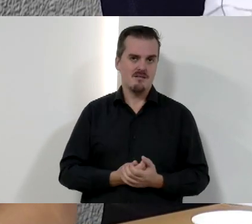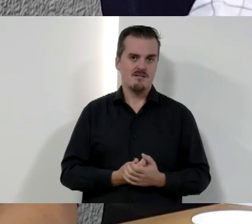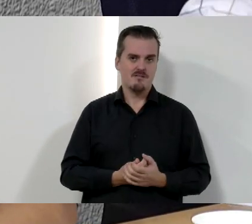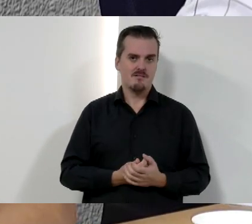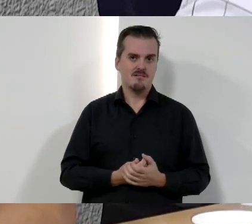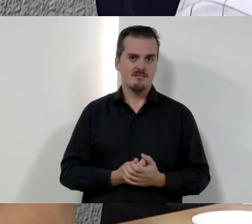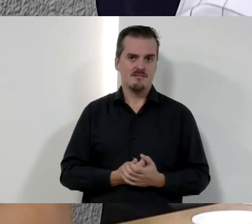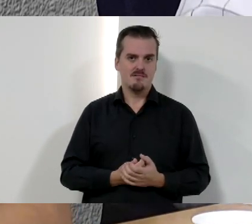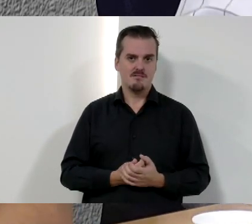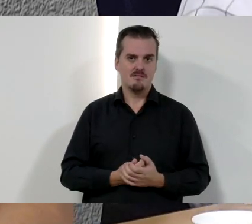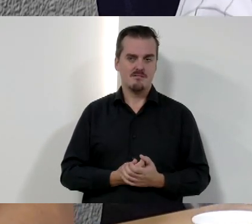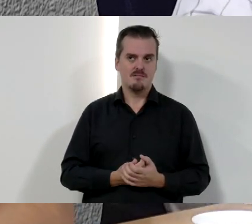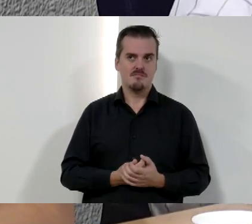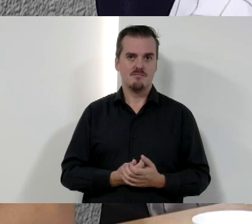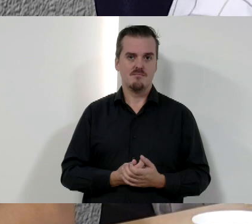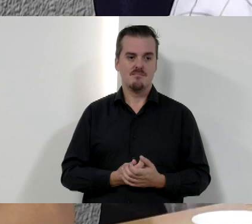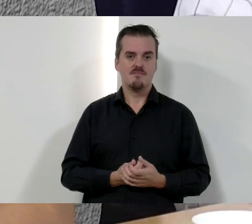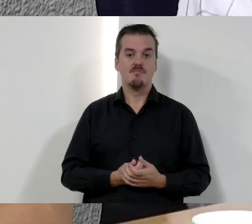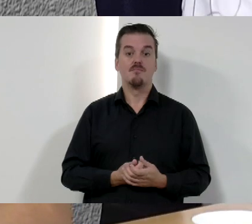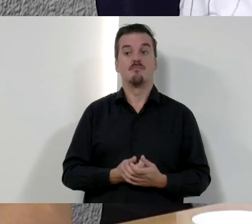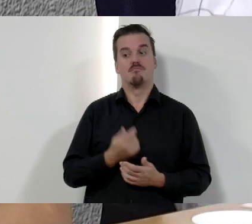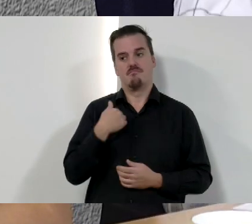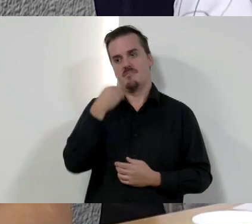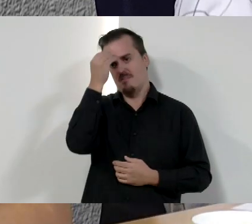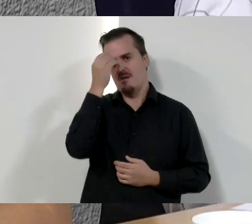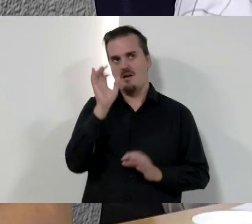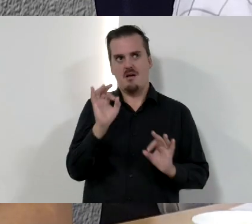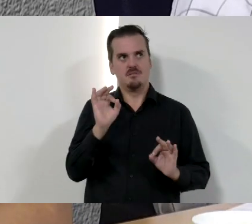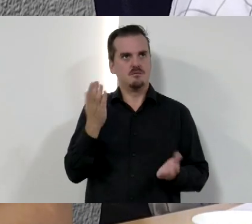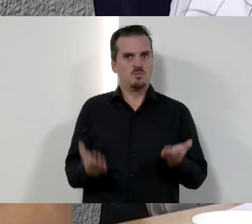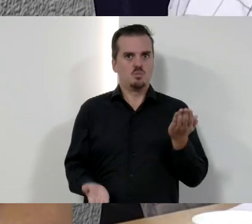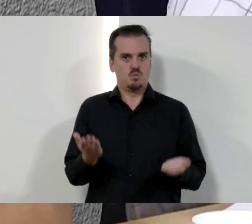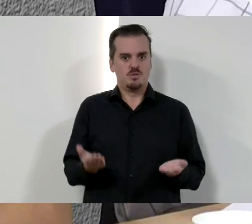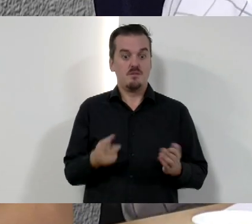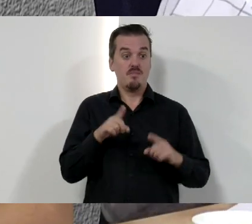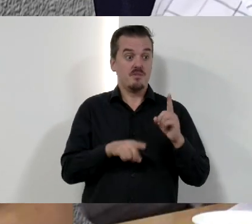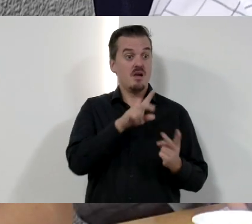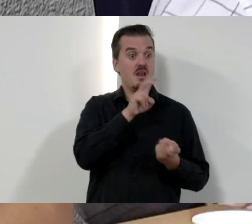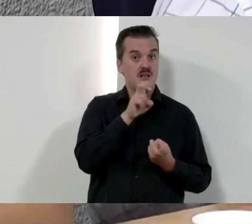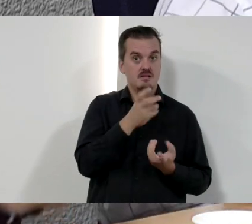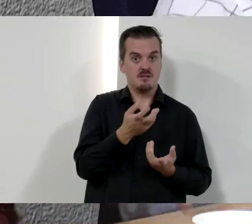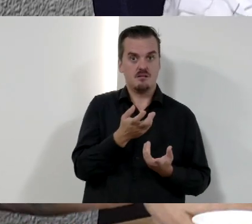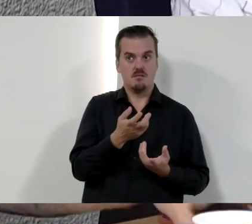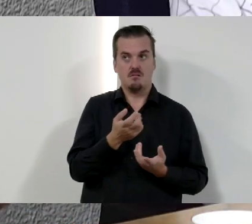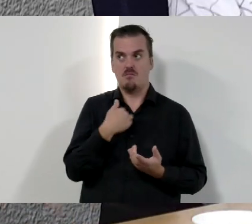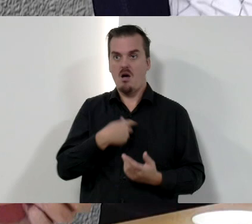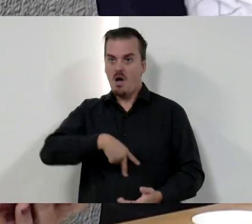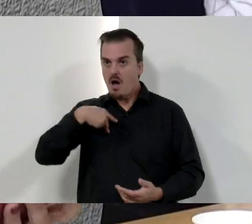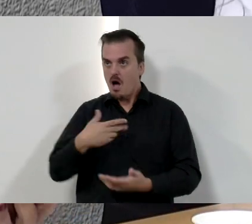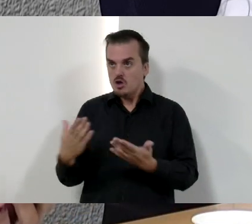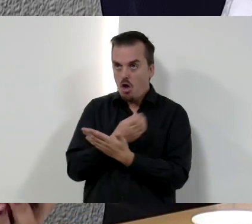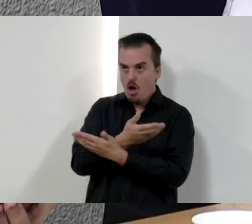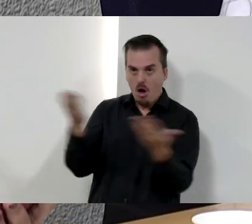que por lo menos nosotros consideramos que es justo que se hagan en función de la renta y no con carácter general